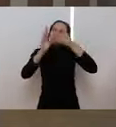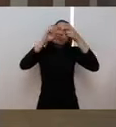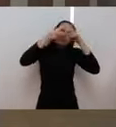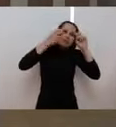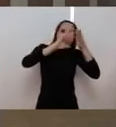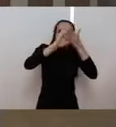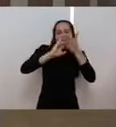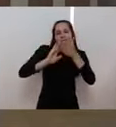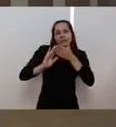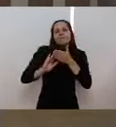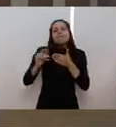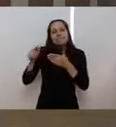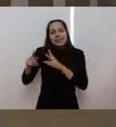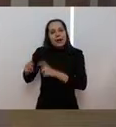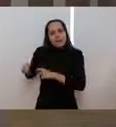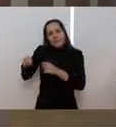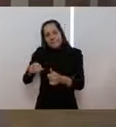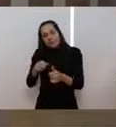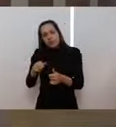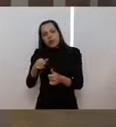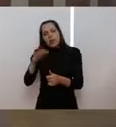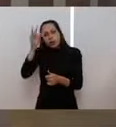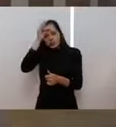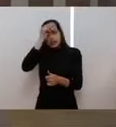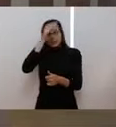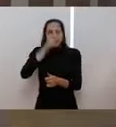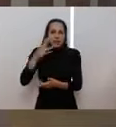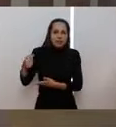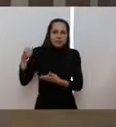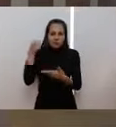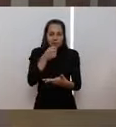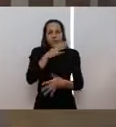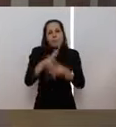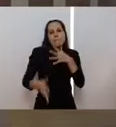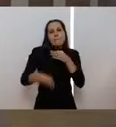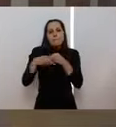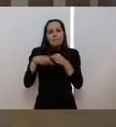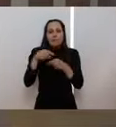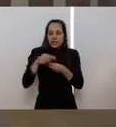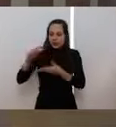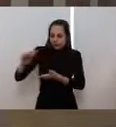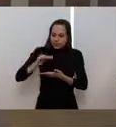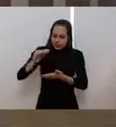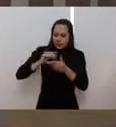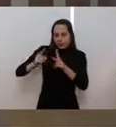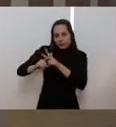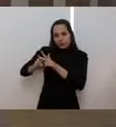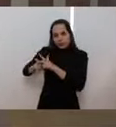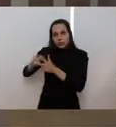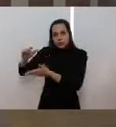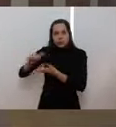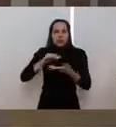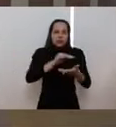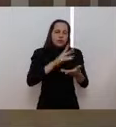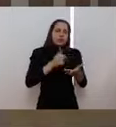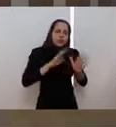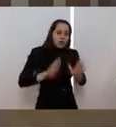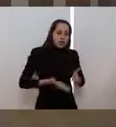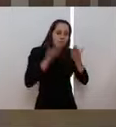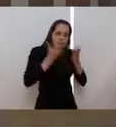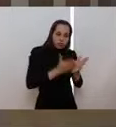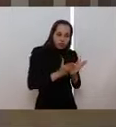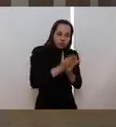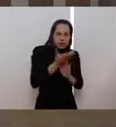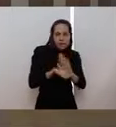son la inversión del hospital militar también la adquisición de los equipos y el mejoramiento continuo del mantenimiento